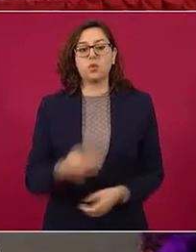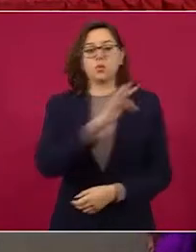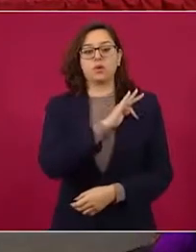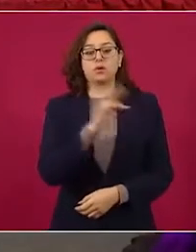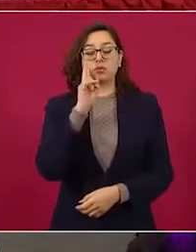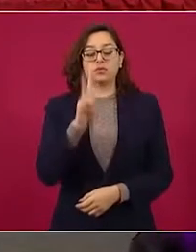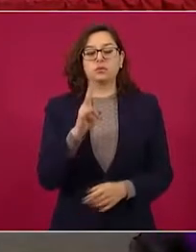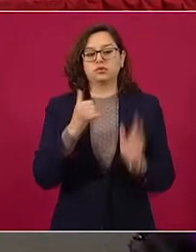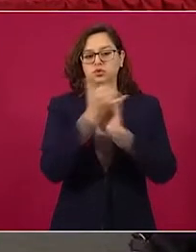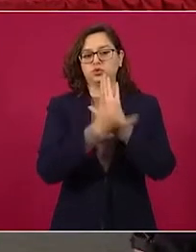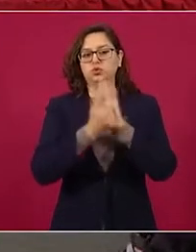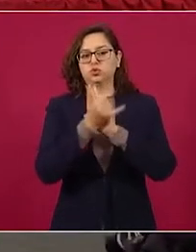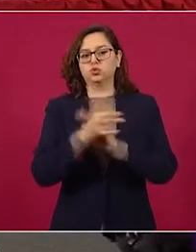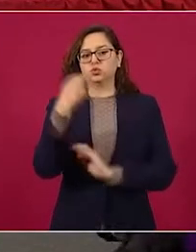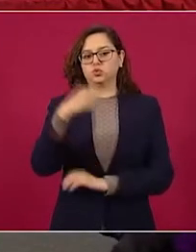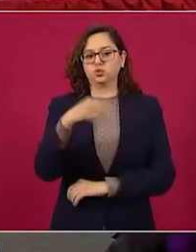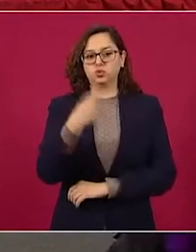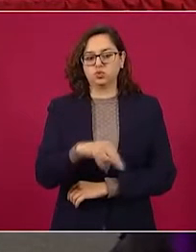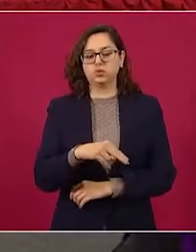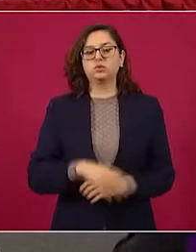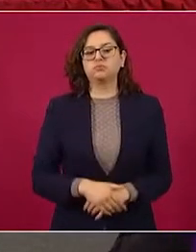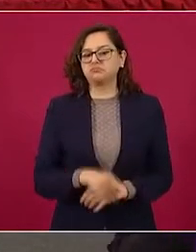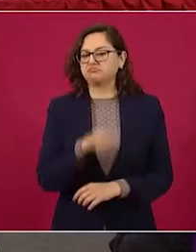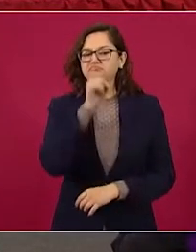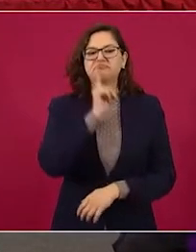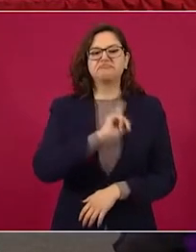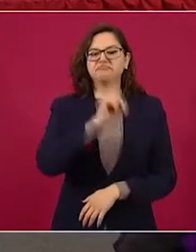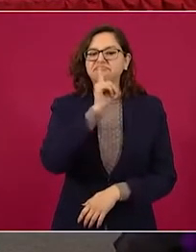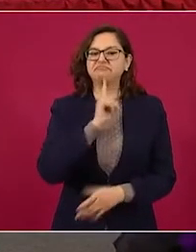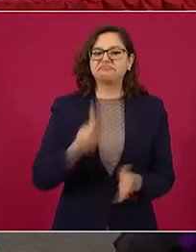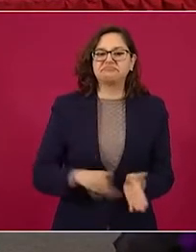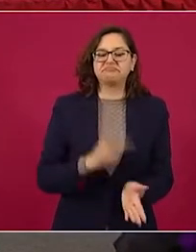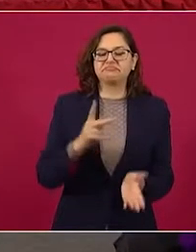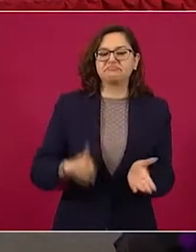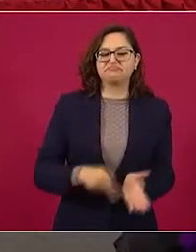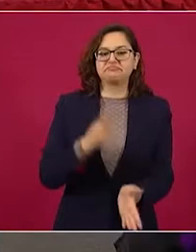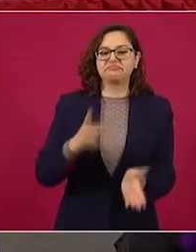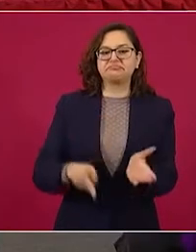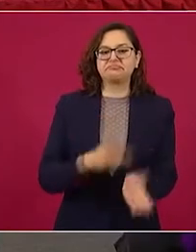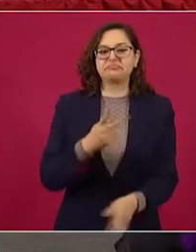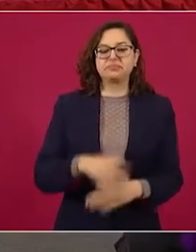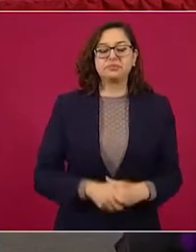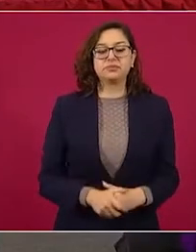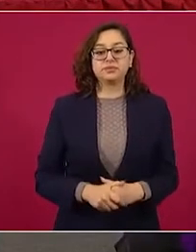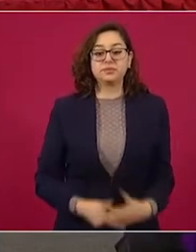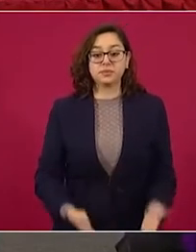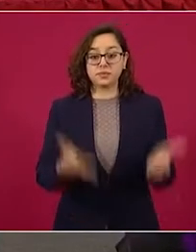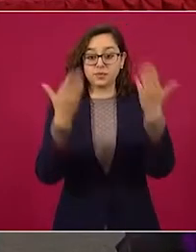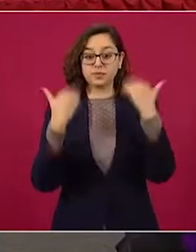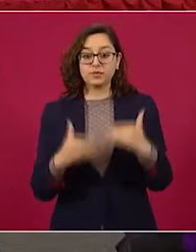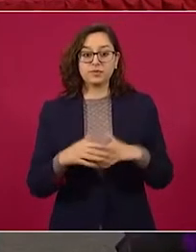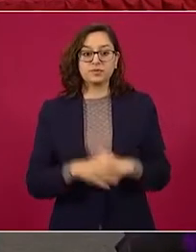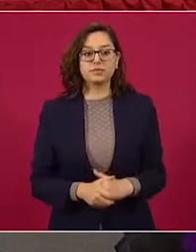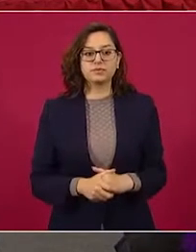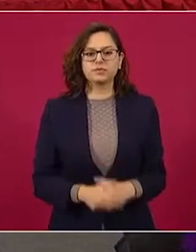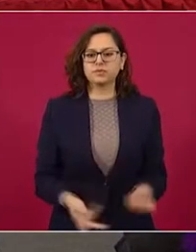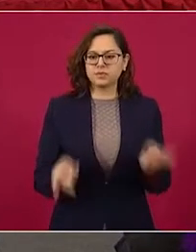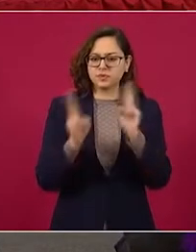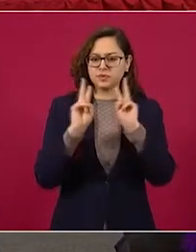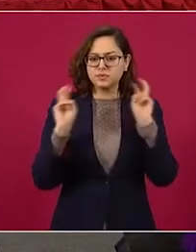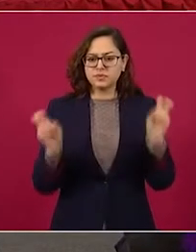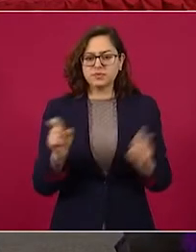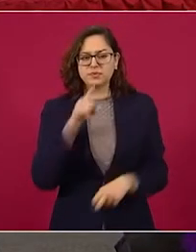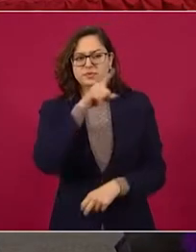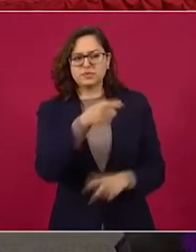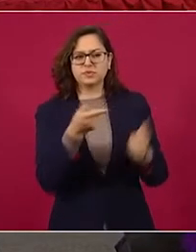canal de YouTube. Bueno, siguiente, por favor. En el tema de la casa de Houston, Texas, donde vivió el